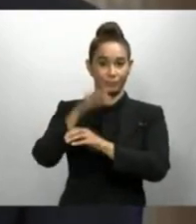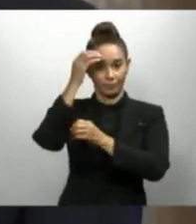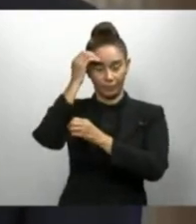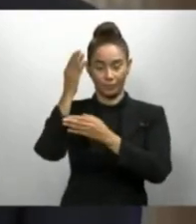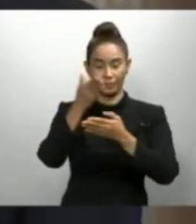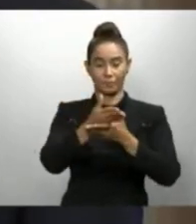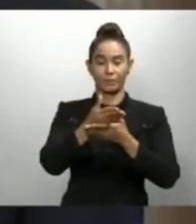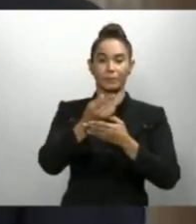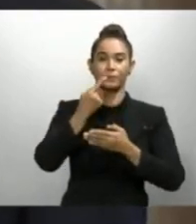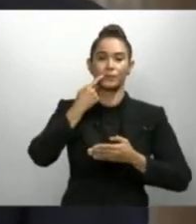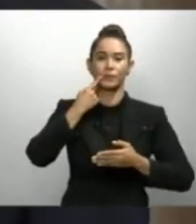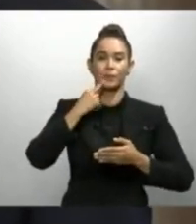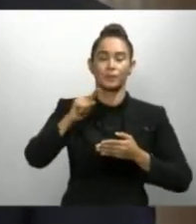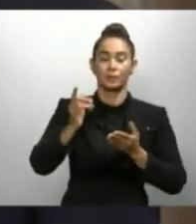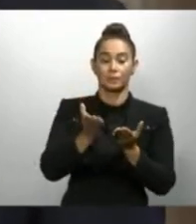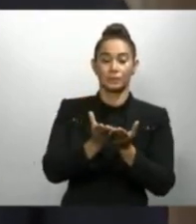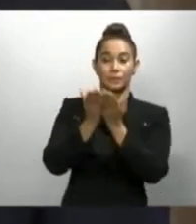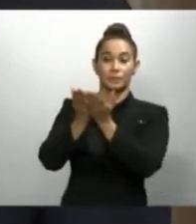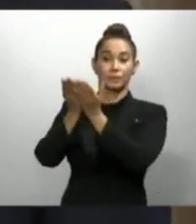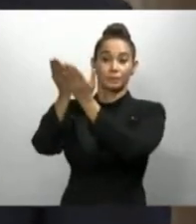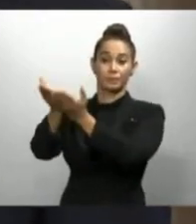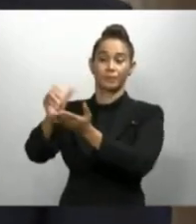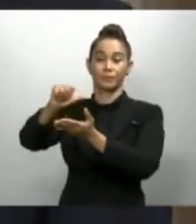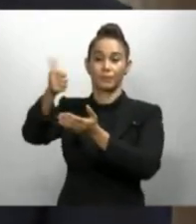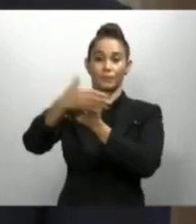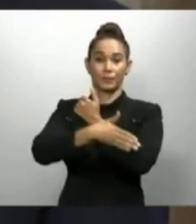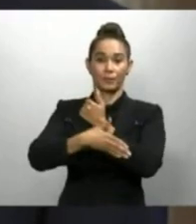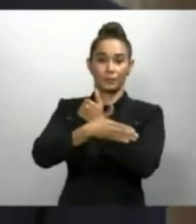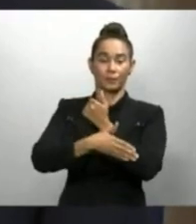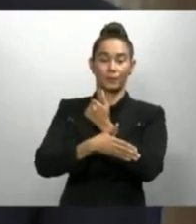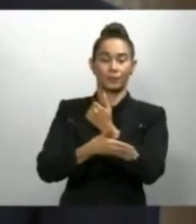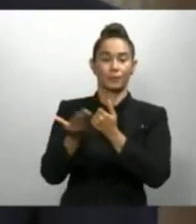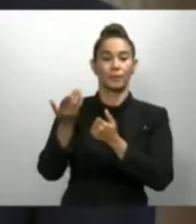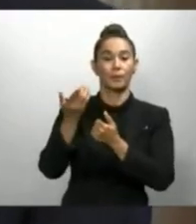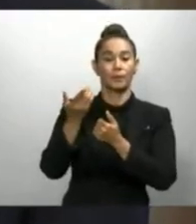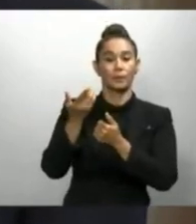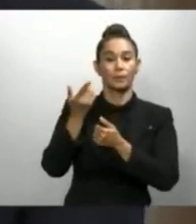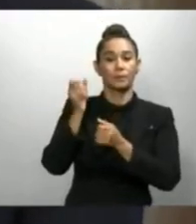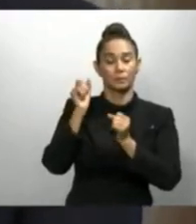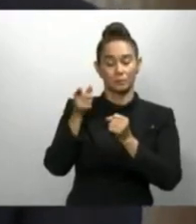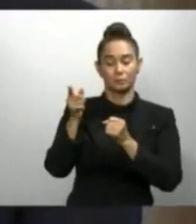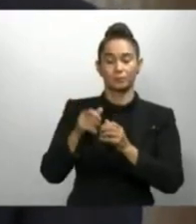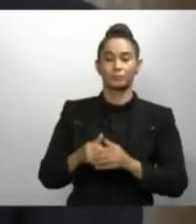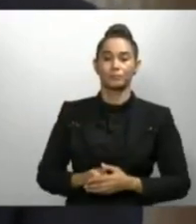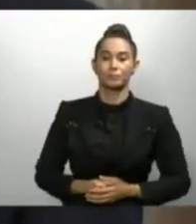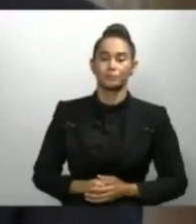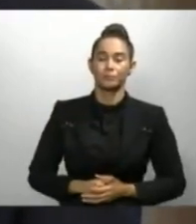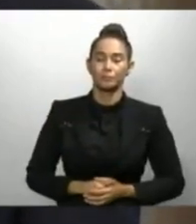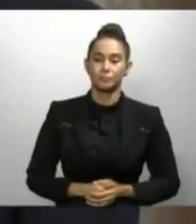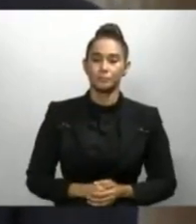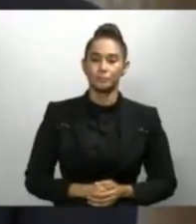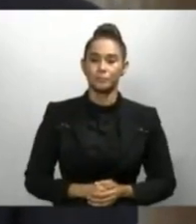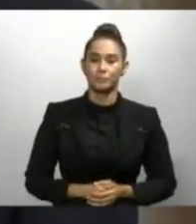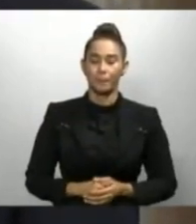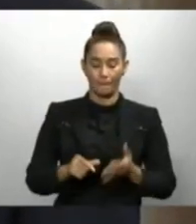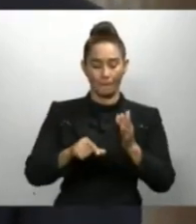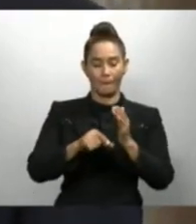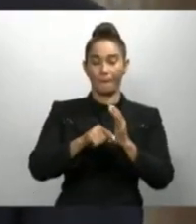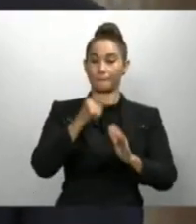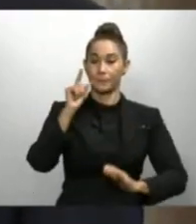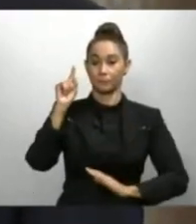de la declaración de exportación en caso de que se exporte y saldos. Párrafo